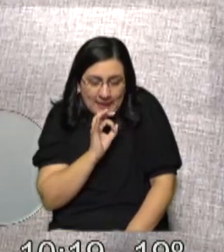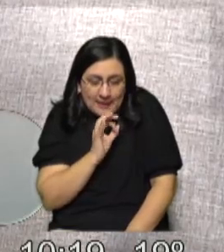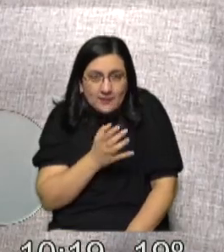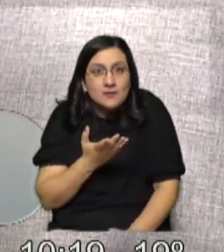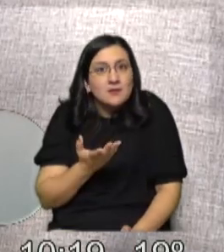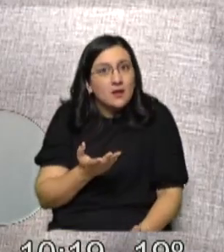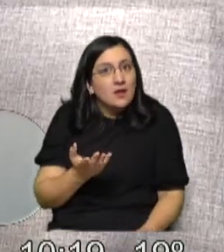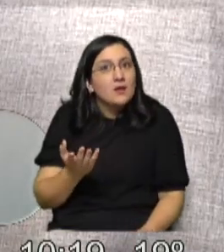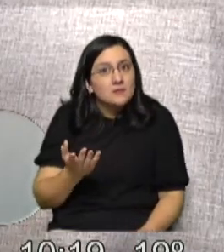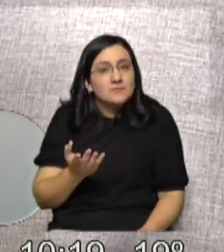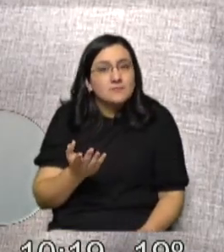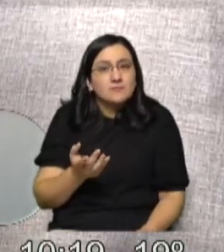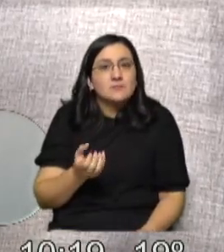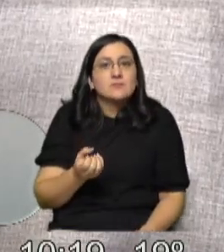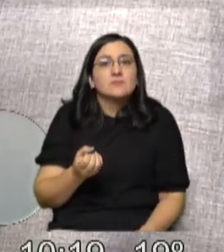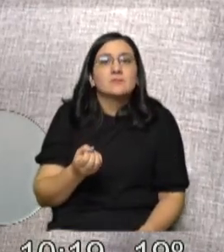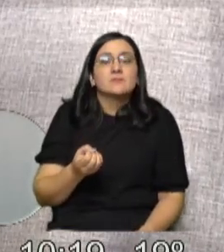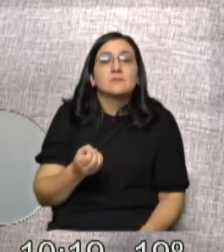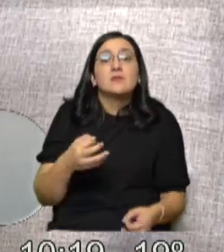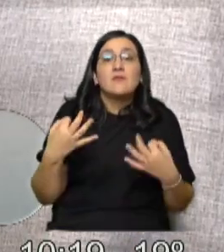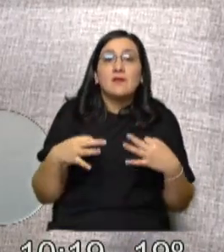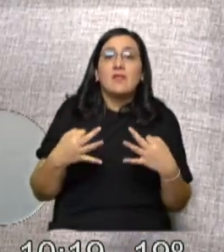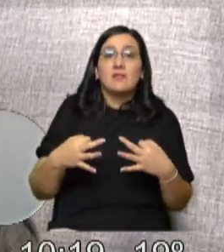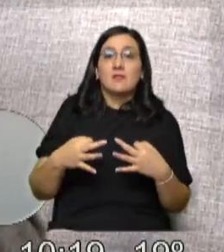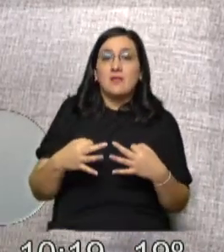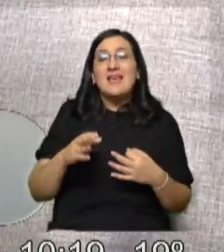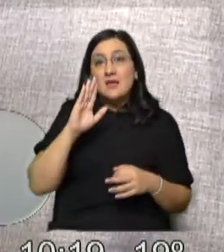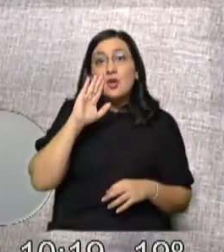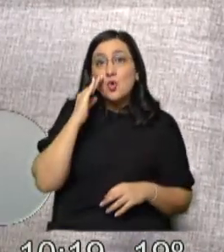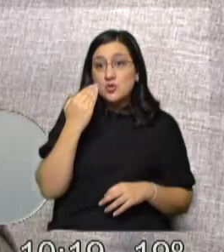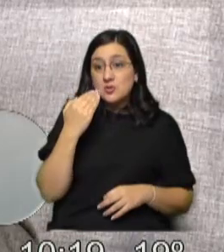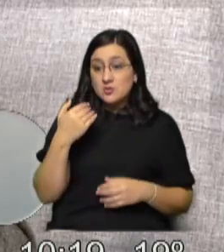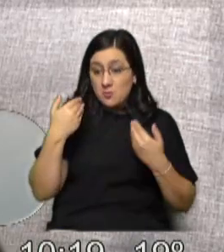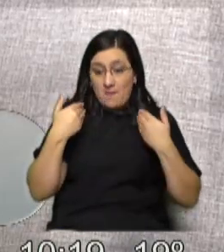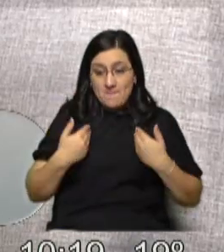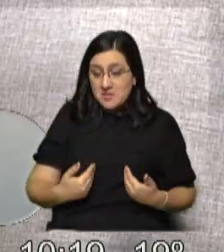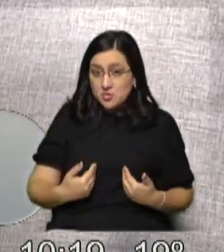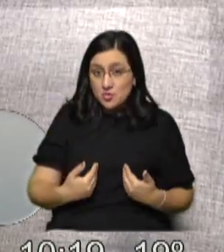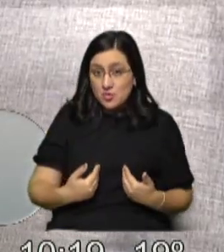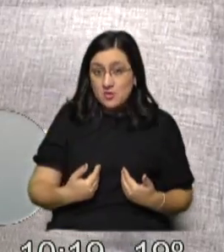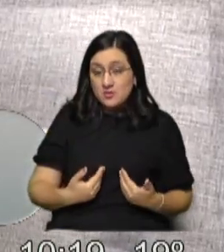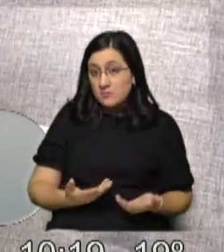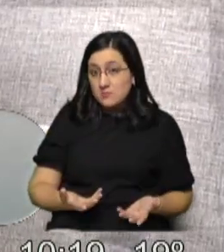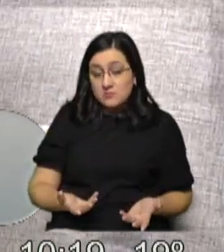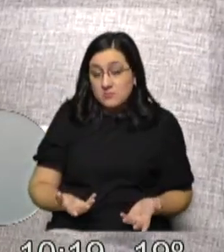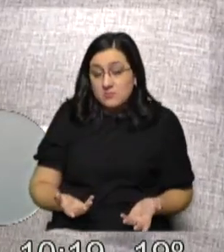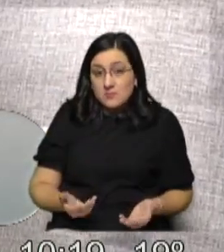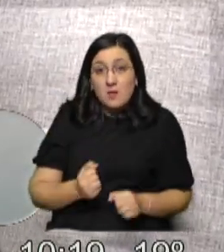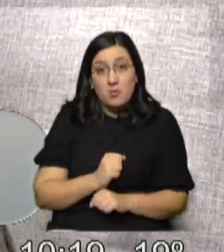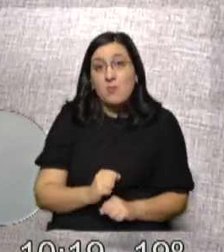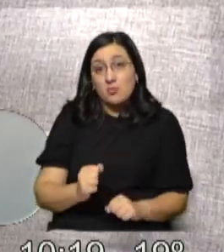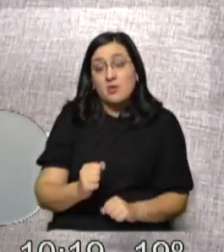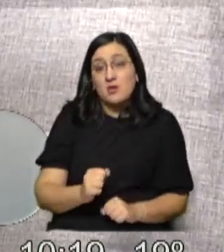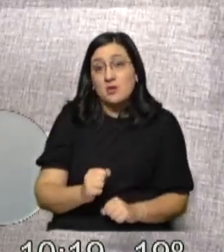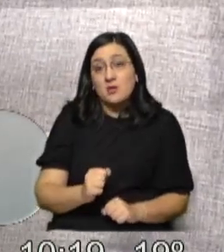que tiene que ver ahí el hecho de realmente reconocer que somos seres gregarios, como se nos entiende, ¿no? En el sentido